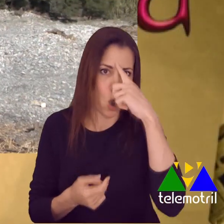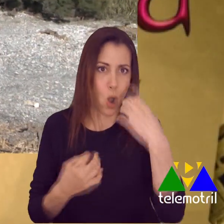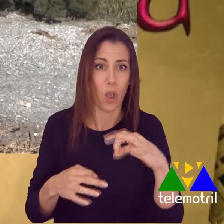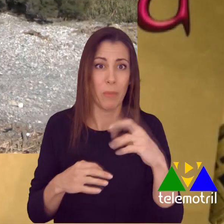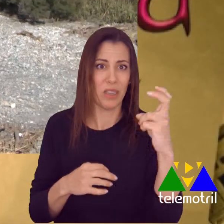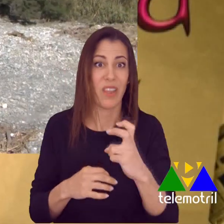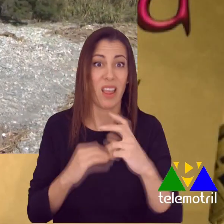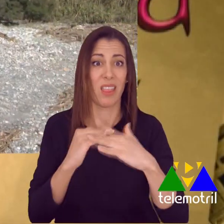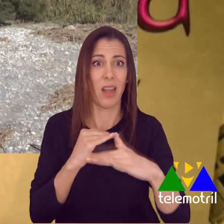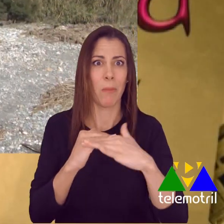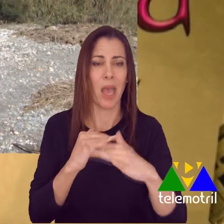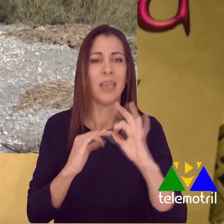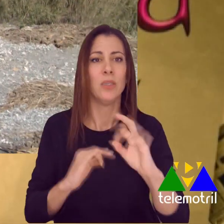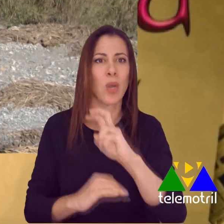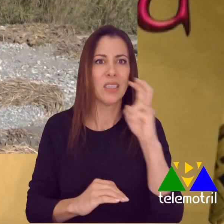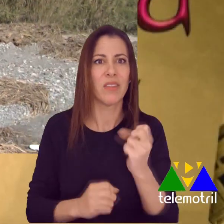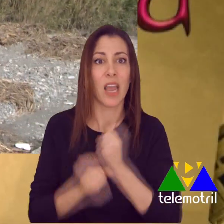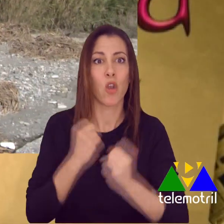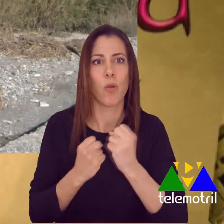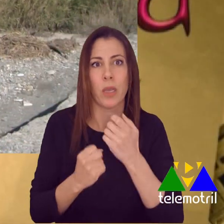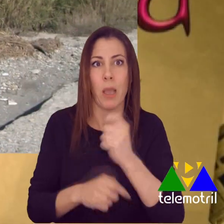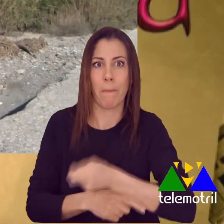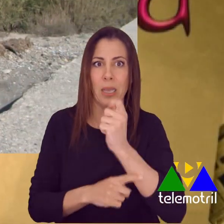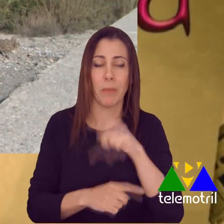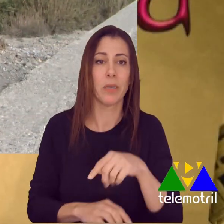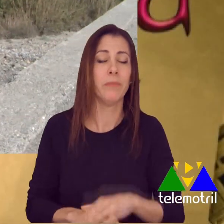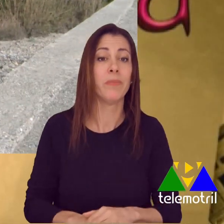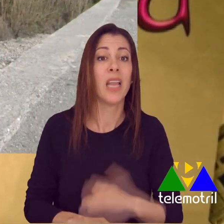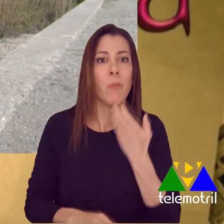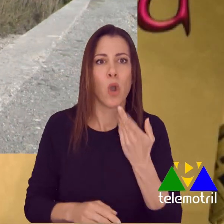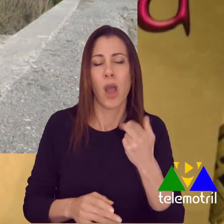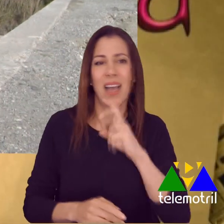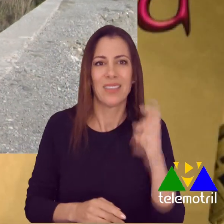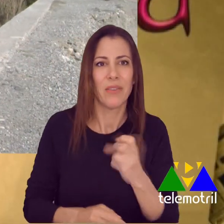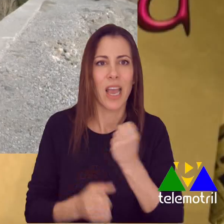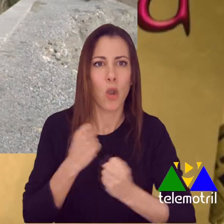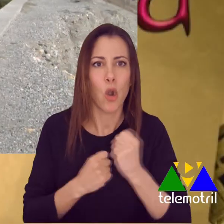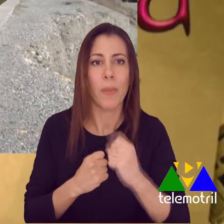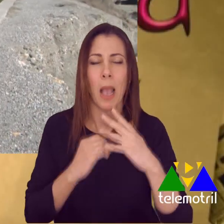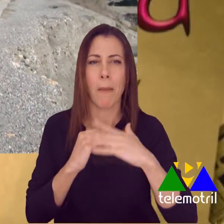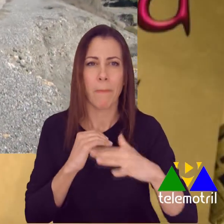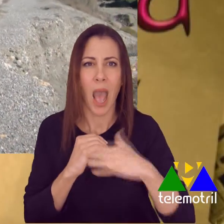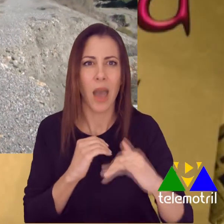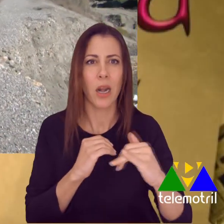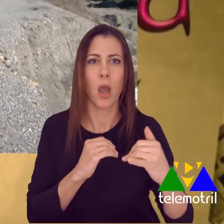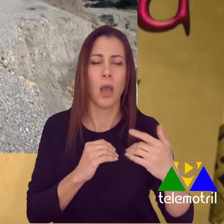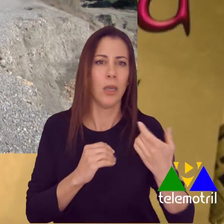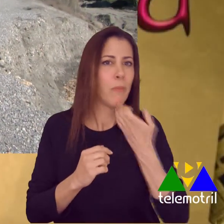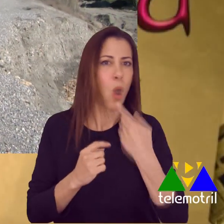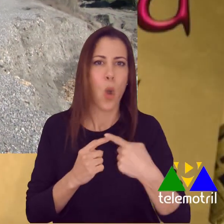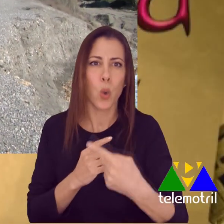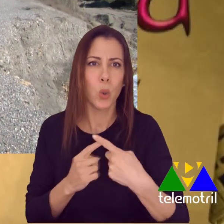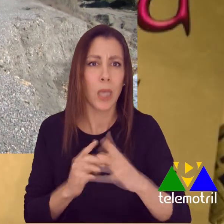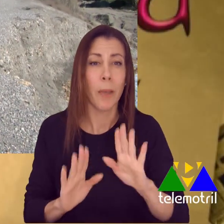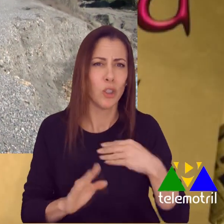lógicamente del mar, y una actividad económica como la pesca. Y si hay actividad económica, si hay mar, si hay ruta y hay comercio, ¿había